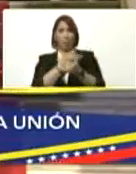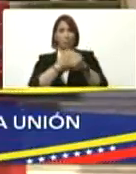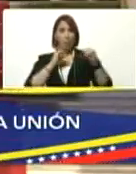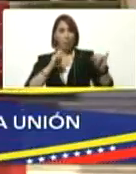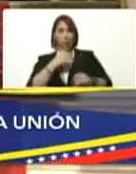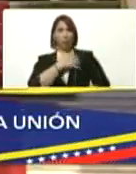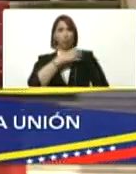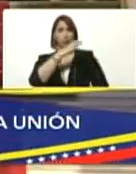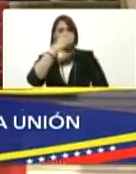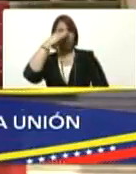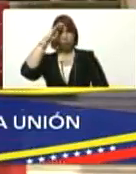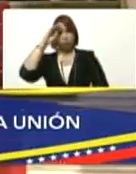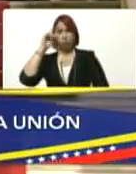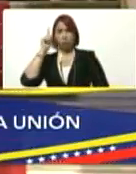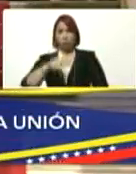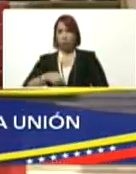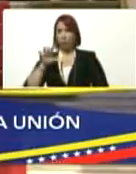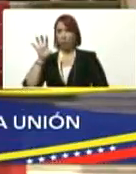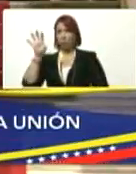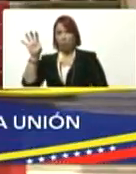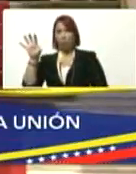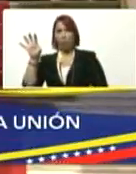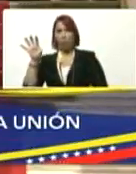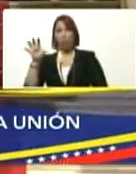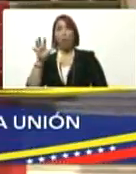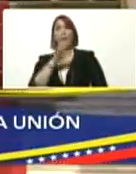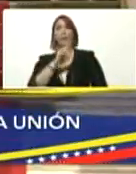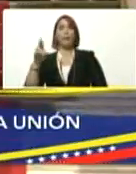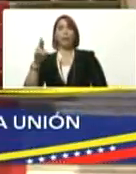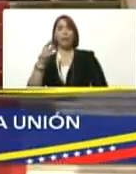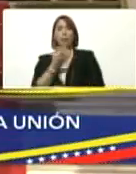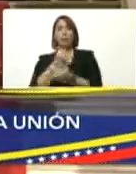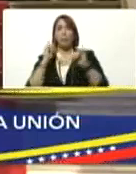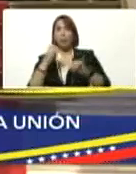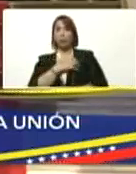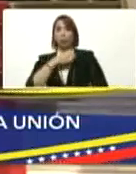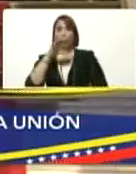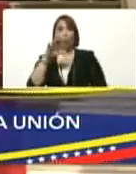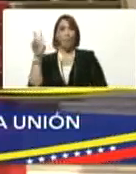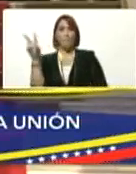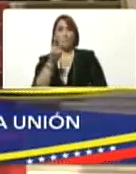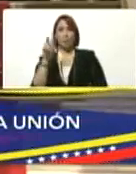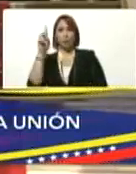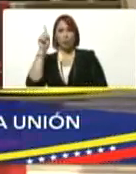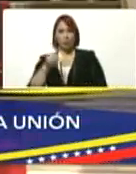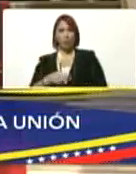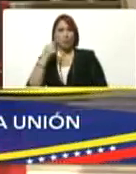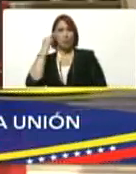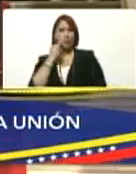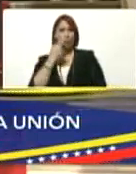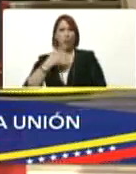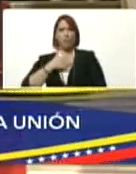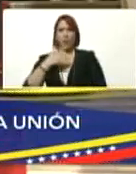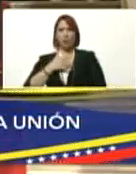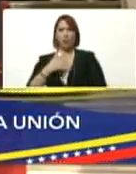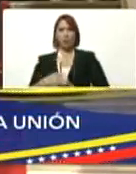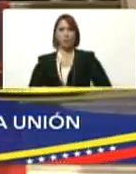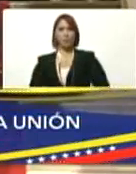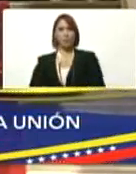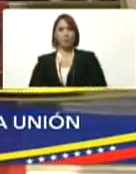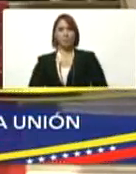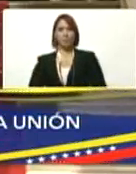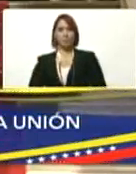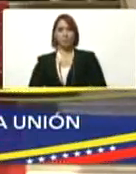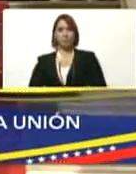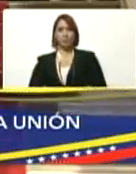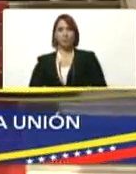Cuba y la República Independiente Soberana de Venezuela y Bolivariana, Martiana y